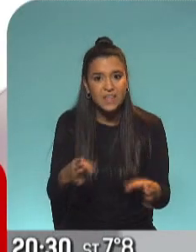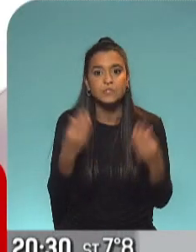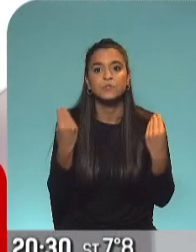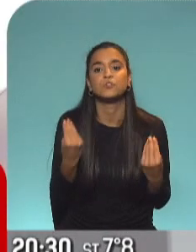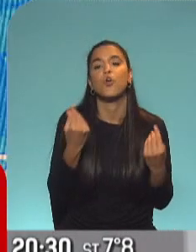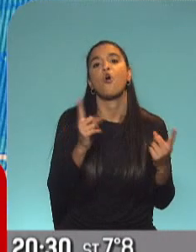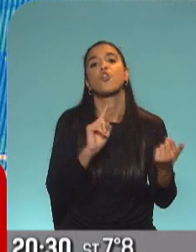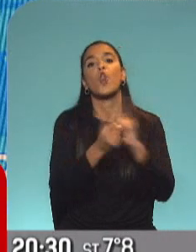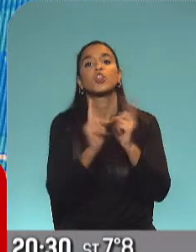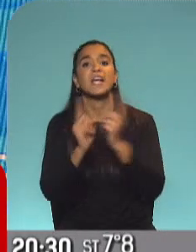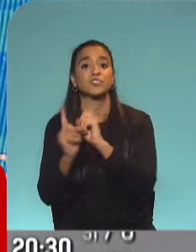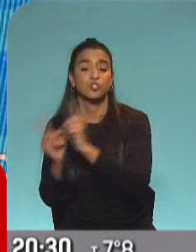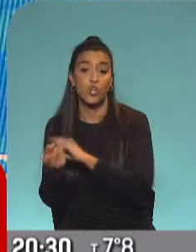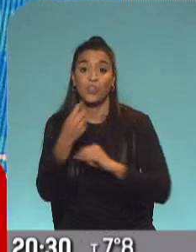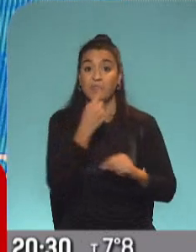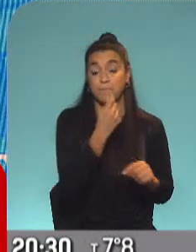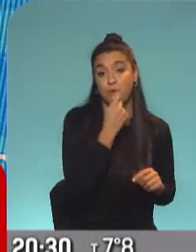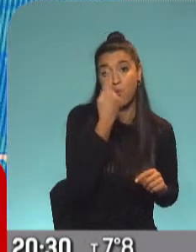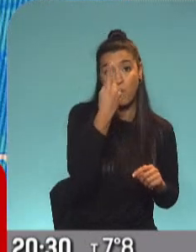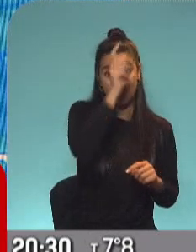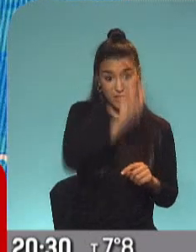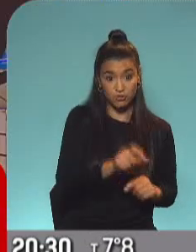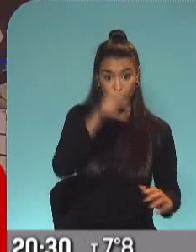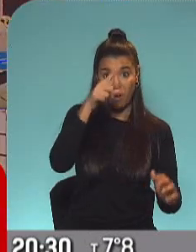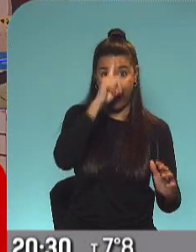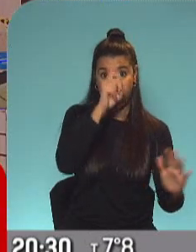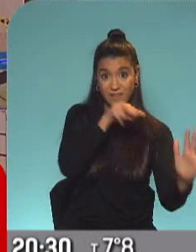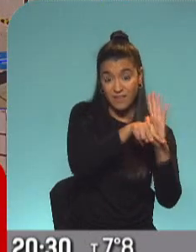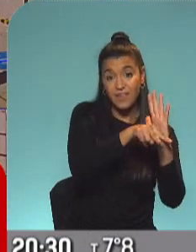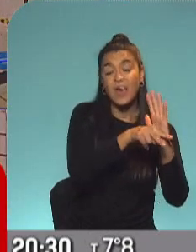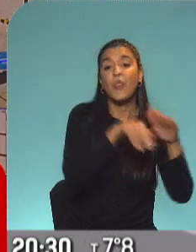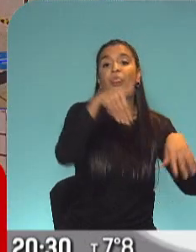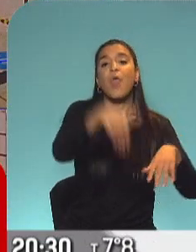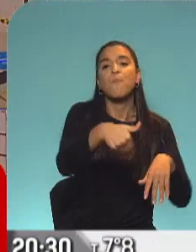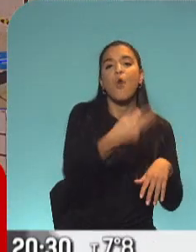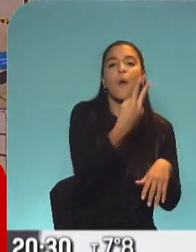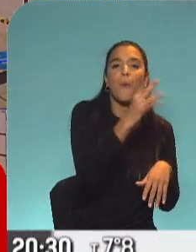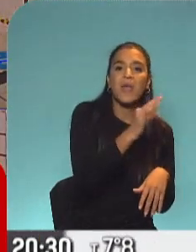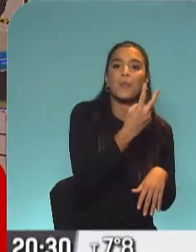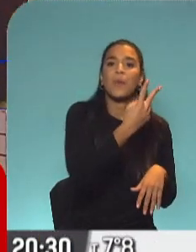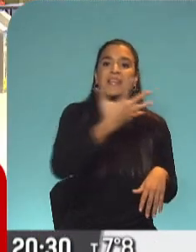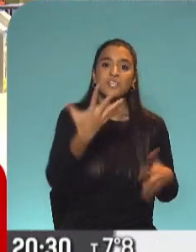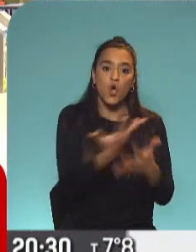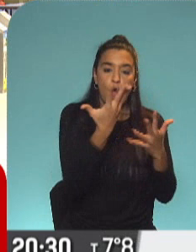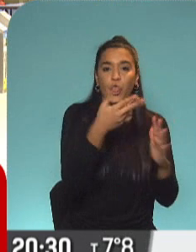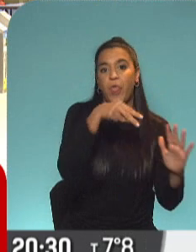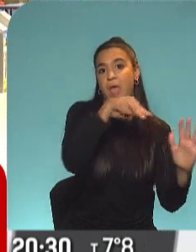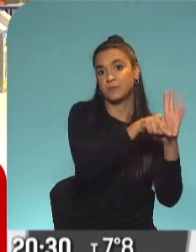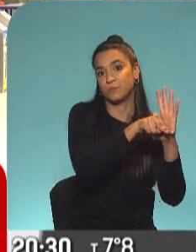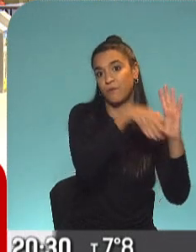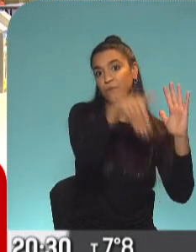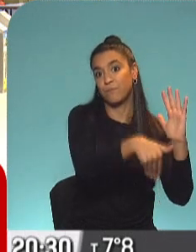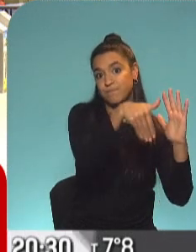de camas de terapia intensiva. Se dice que un paciente que está en terapia intensiva tarda entre 20 o 25 días en desocupar la cama. Ahí está